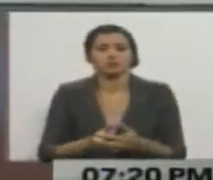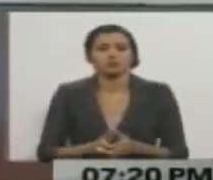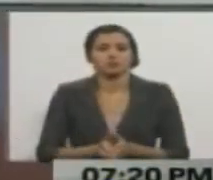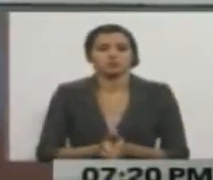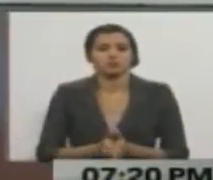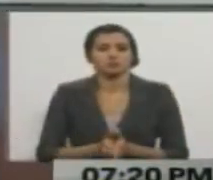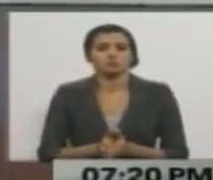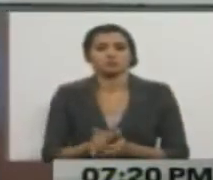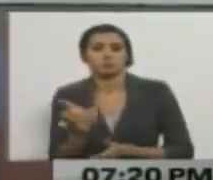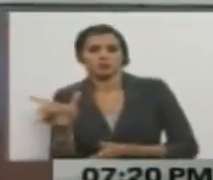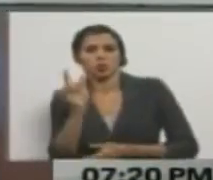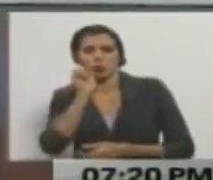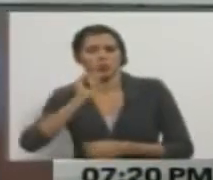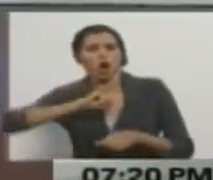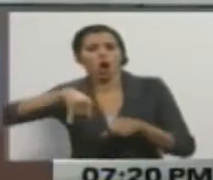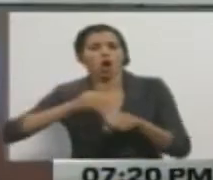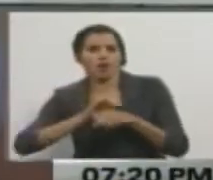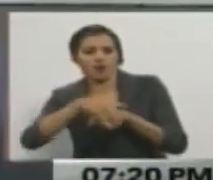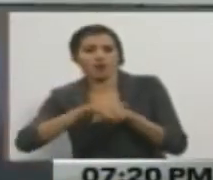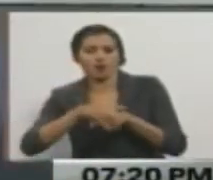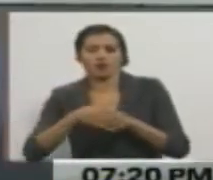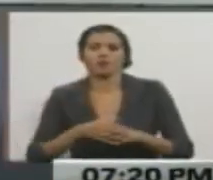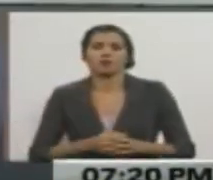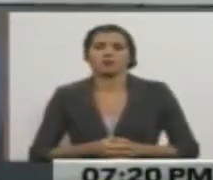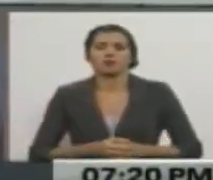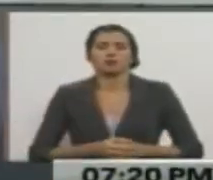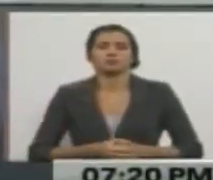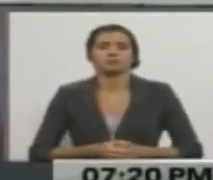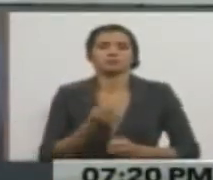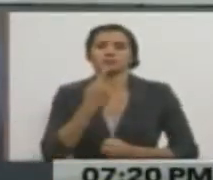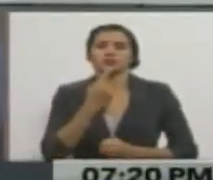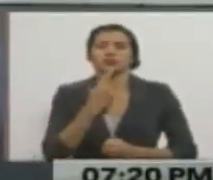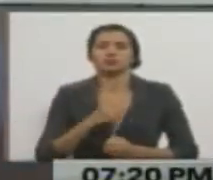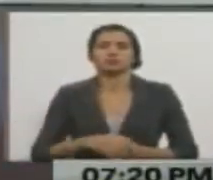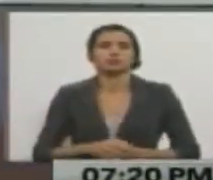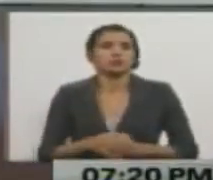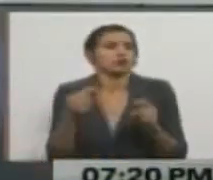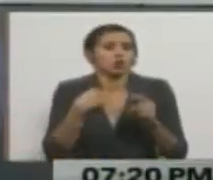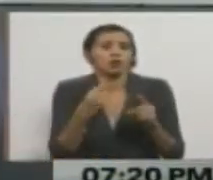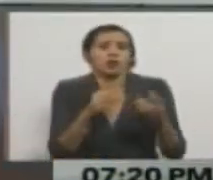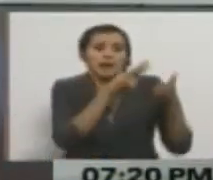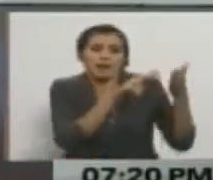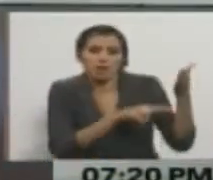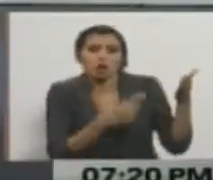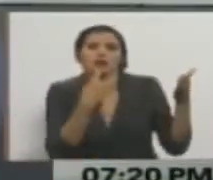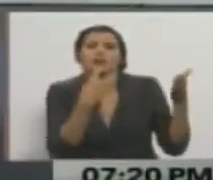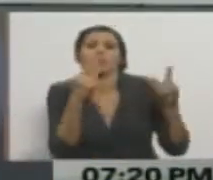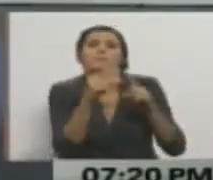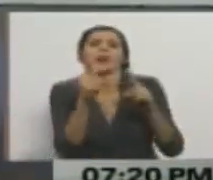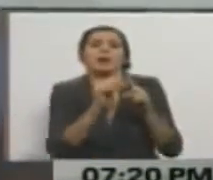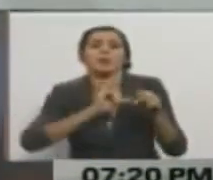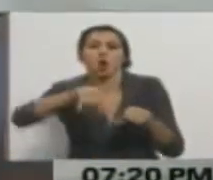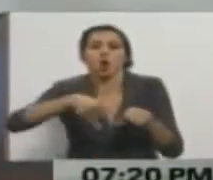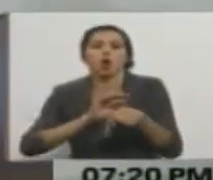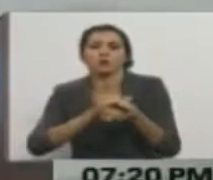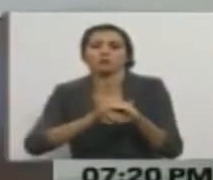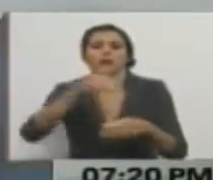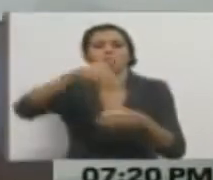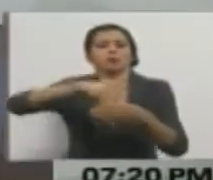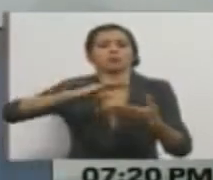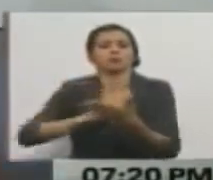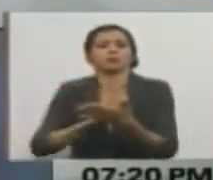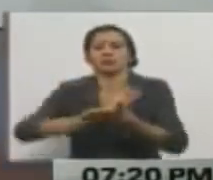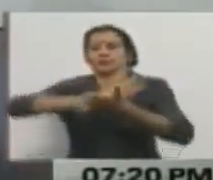PSV, Jorge Rodríguez, señaló que él, estoy citando textualmente a Jorge Rodríguez, el revocatorio murió